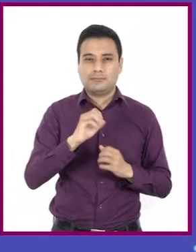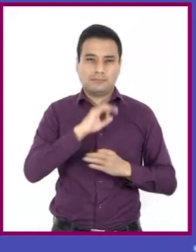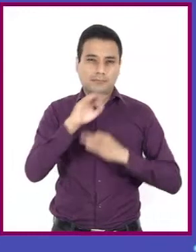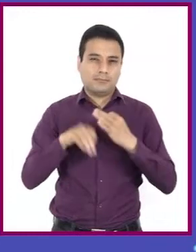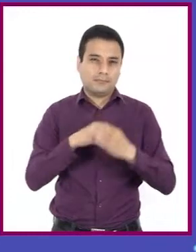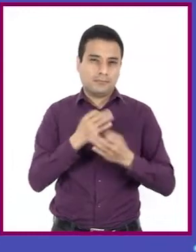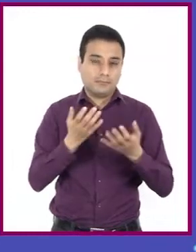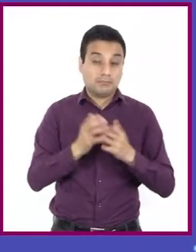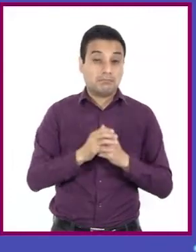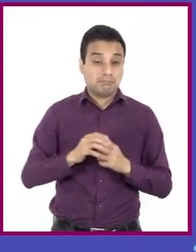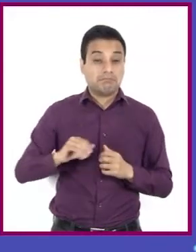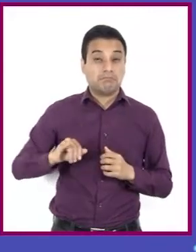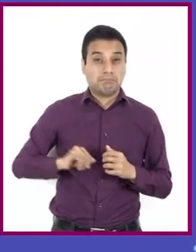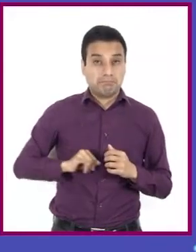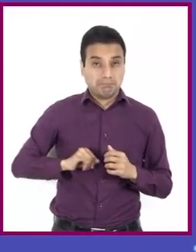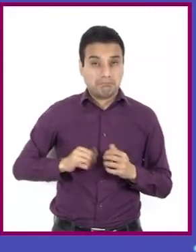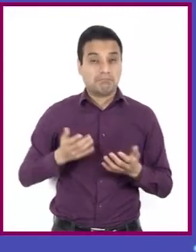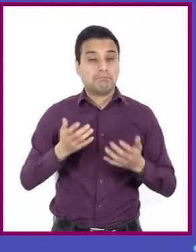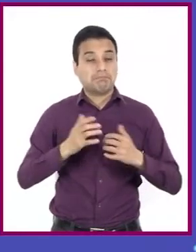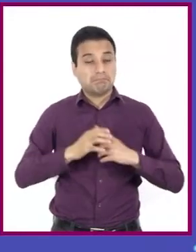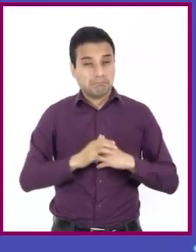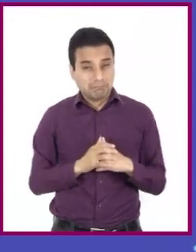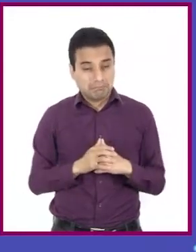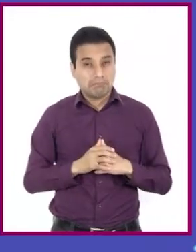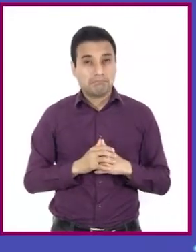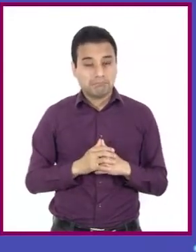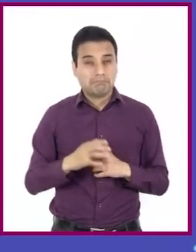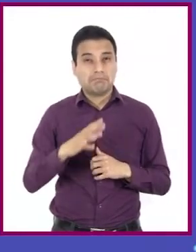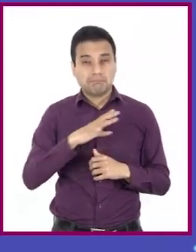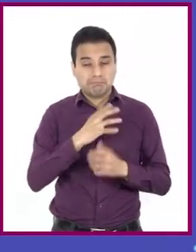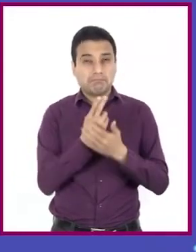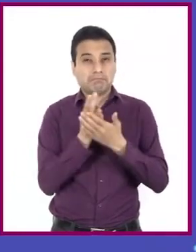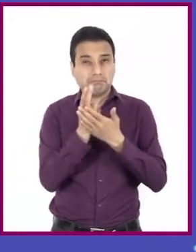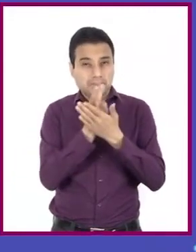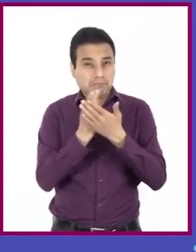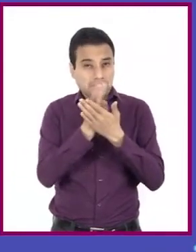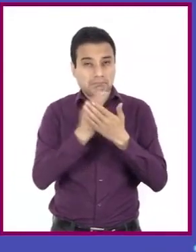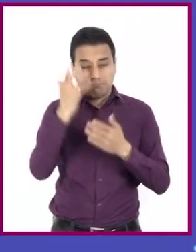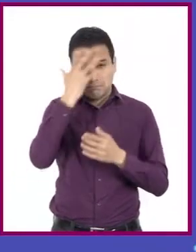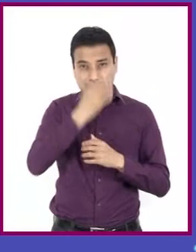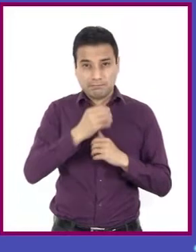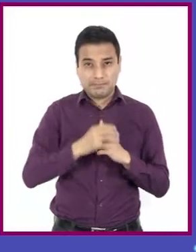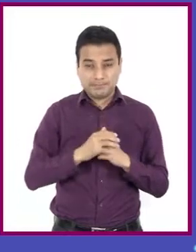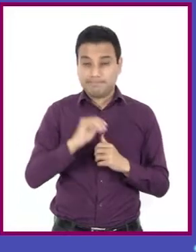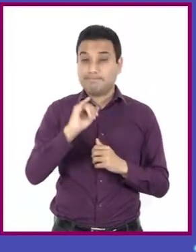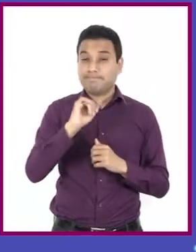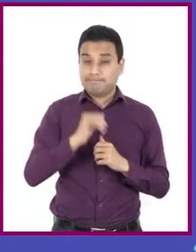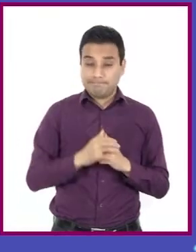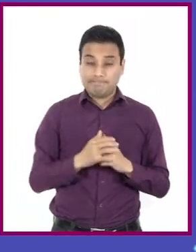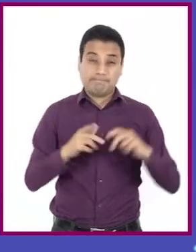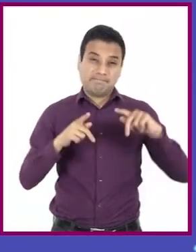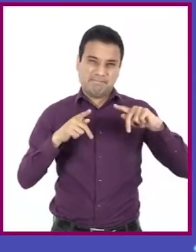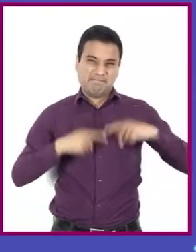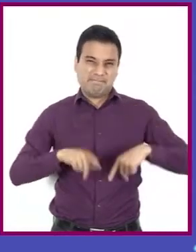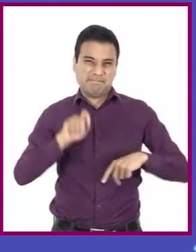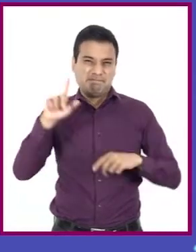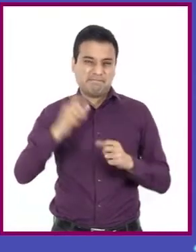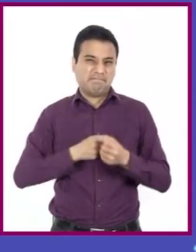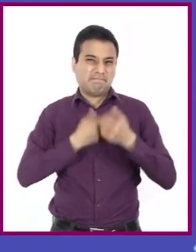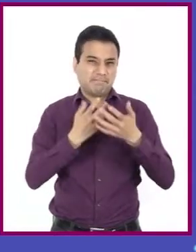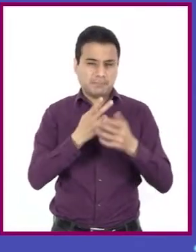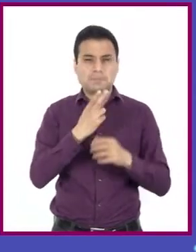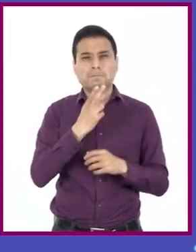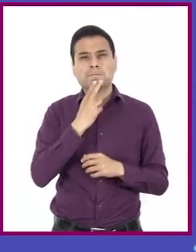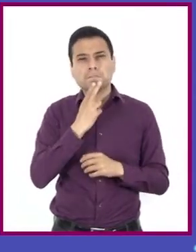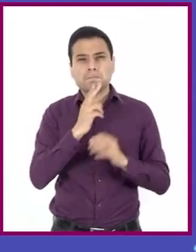interesante la figura, pues utiliza recursos gráficos. Así es. Las y los poetas se valen de algunos